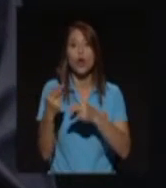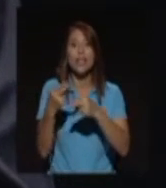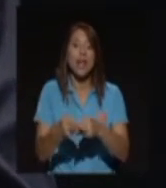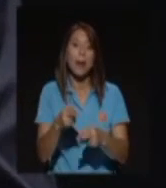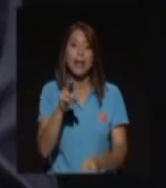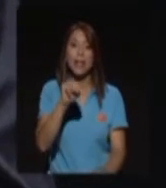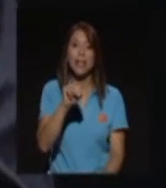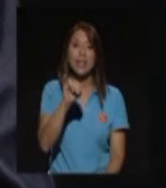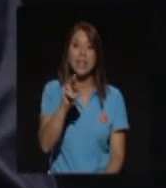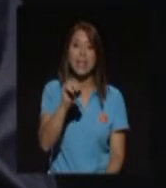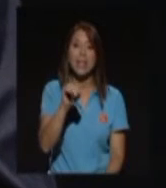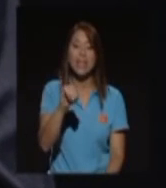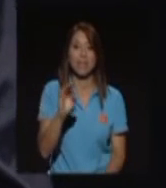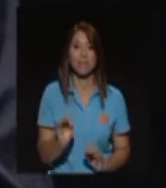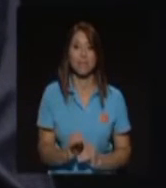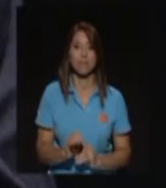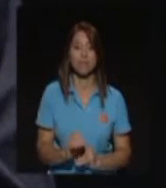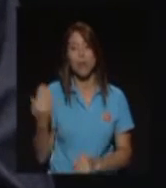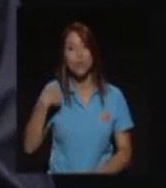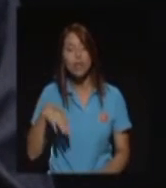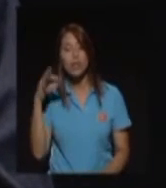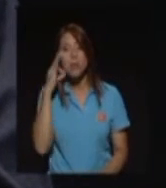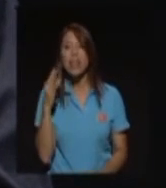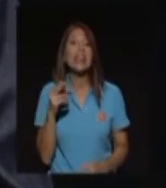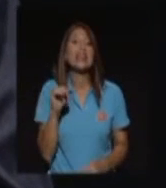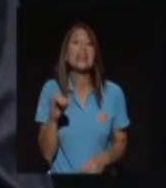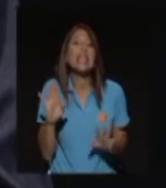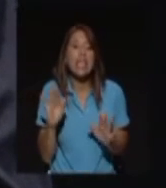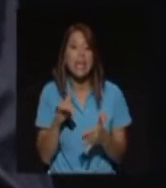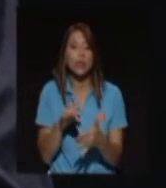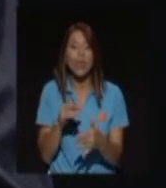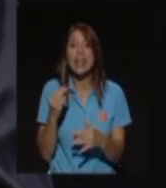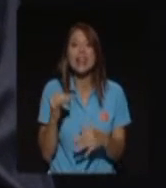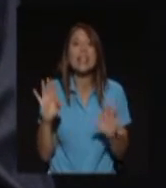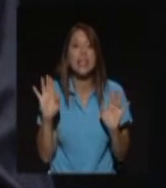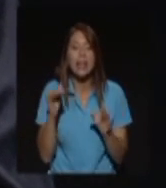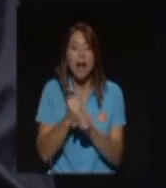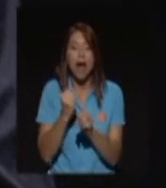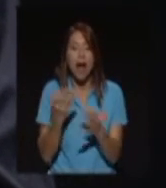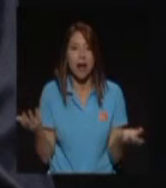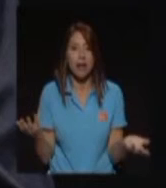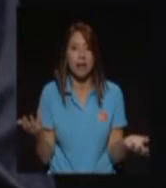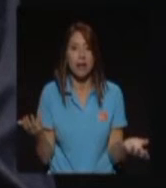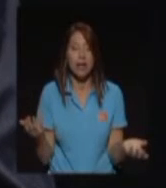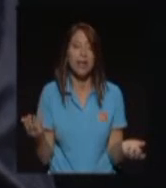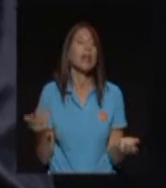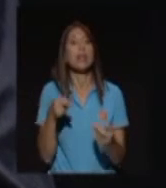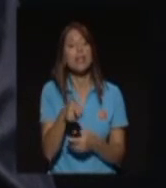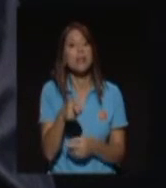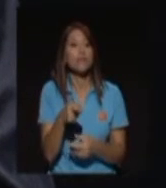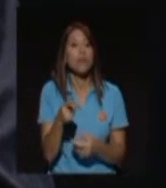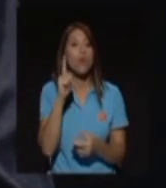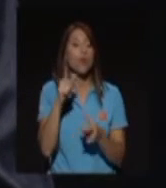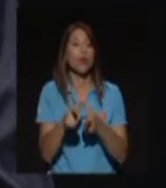NINI, muchachos y muchachas que ni estudian ni trabajan. Bueno, y uno de los